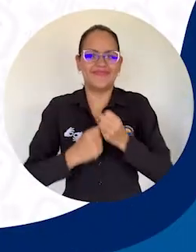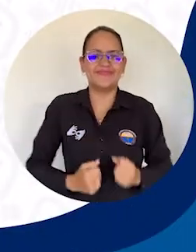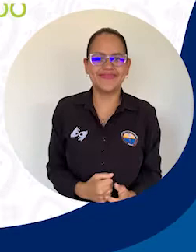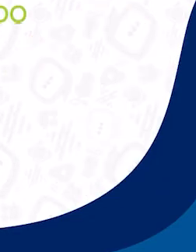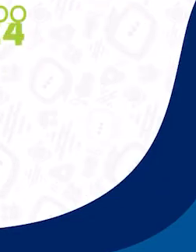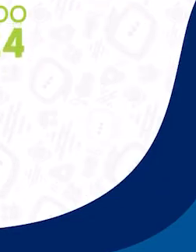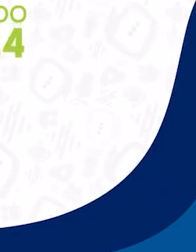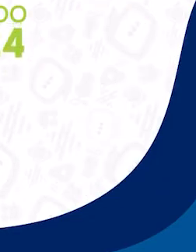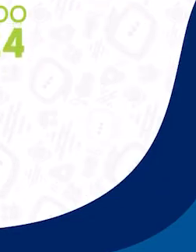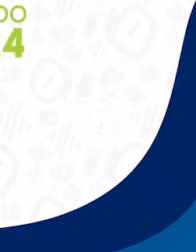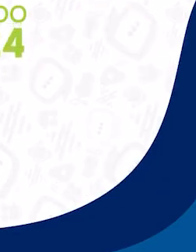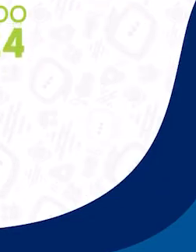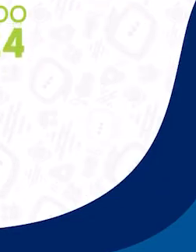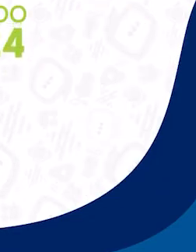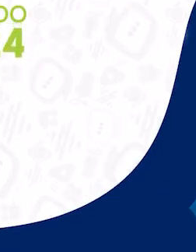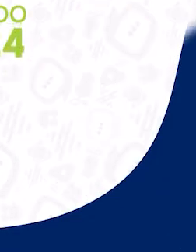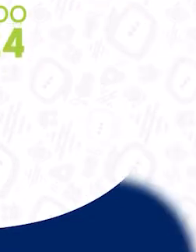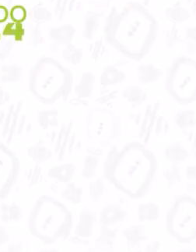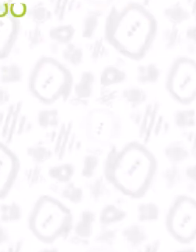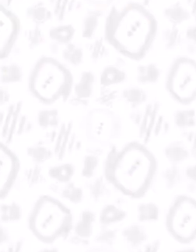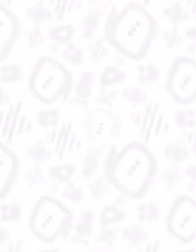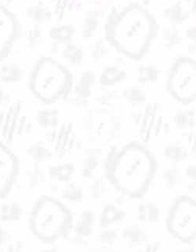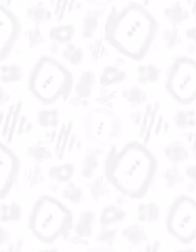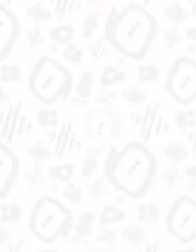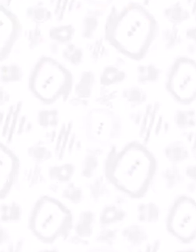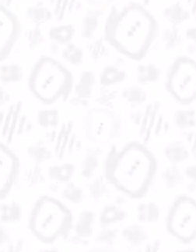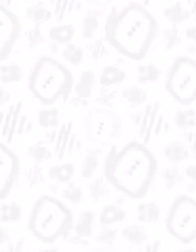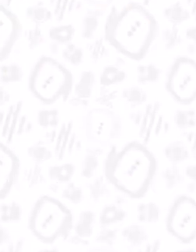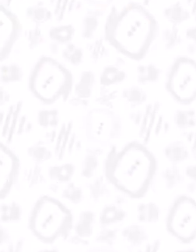Universidad del Magdalena, aún más incluyente e innovadora.